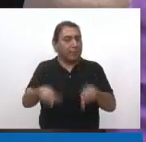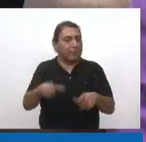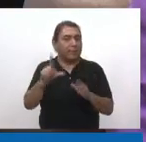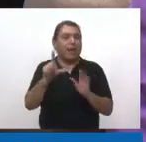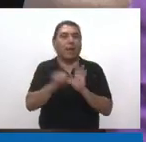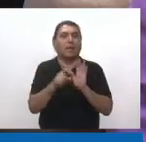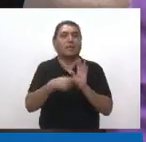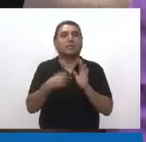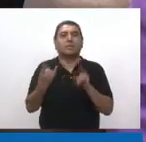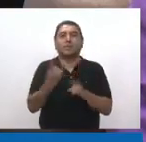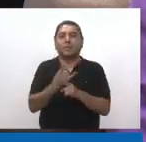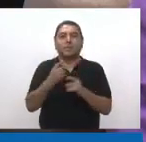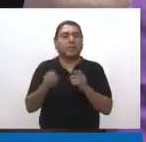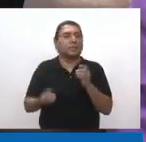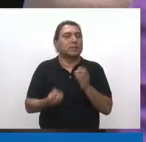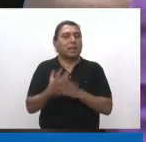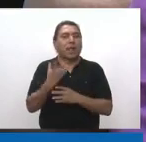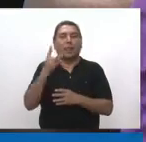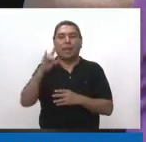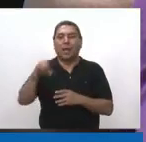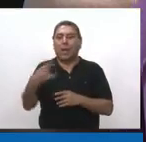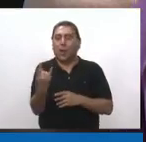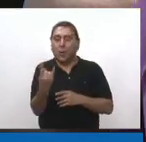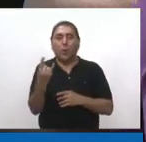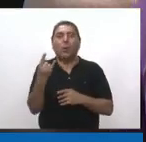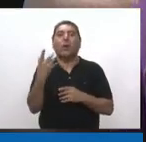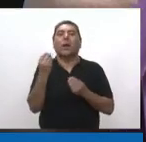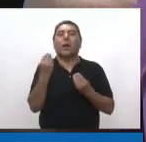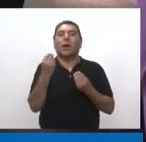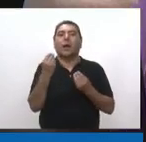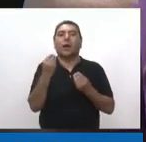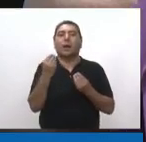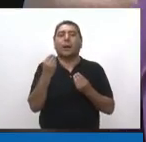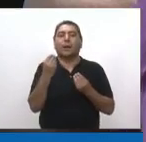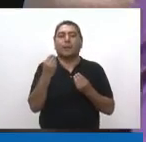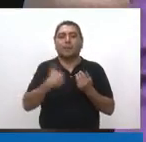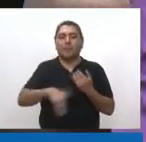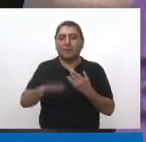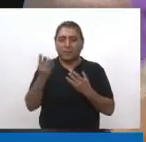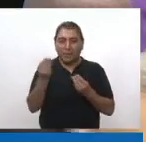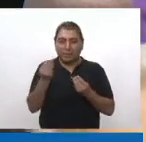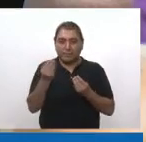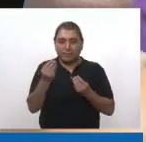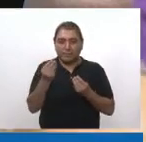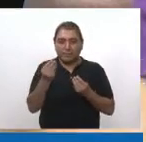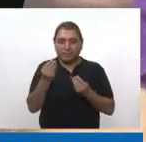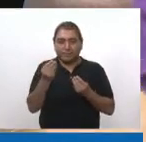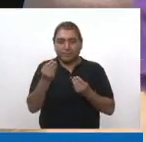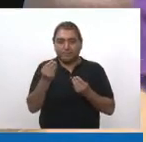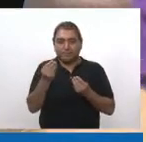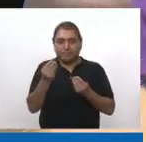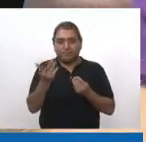que se dicta un DNU, lo que ocurre es que